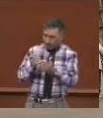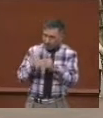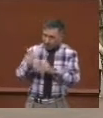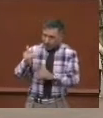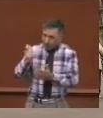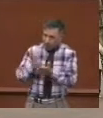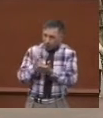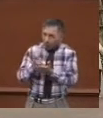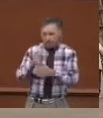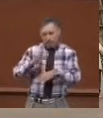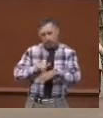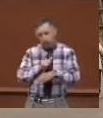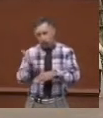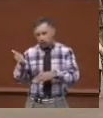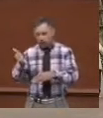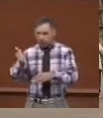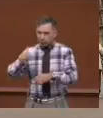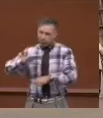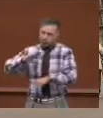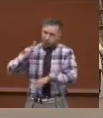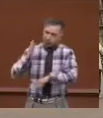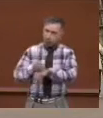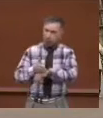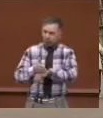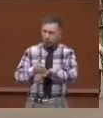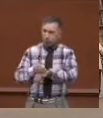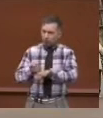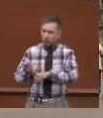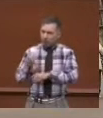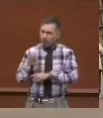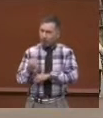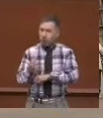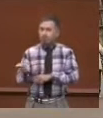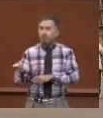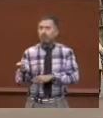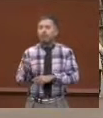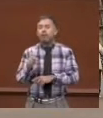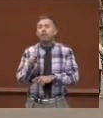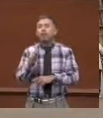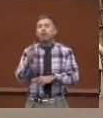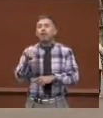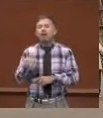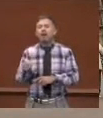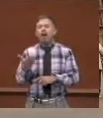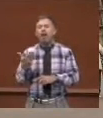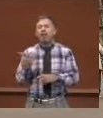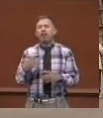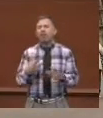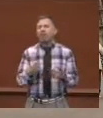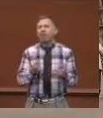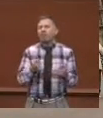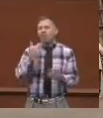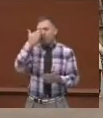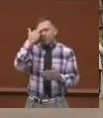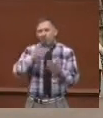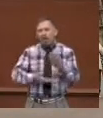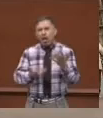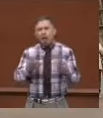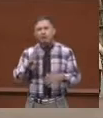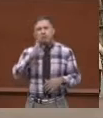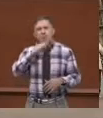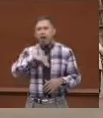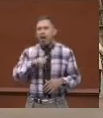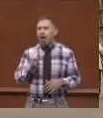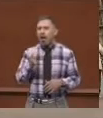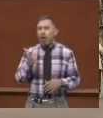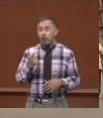que impacte directamente en aquello que este partido utilizó indebidamente, es decir,